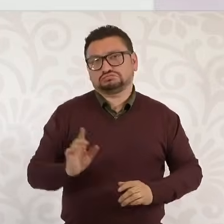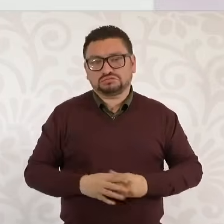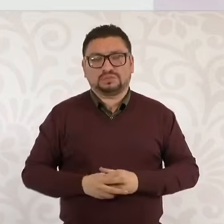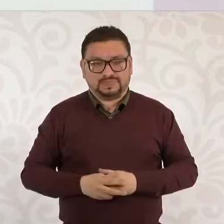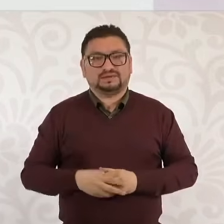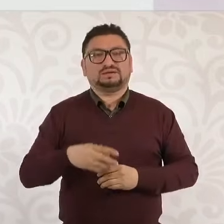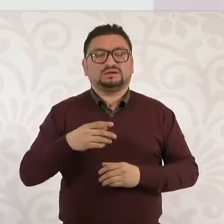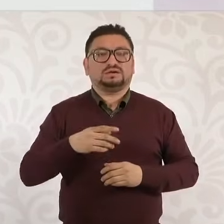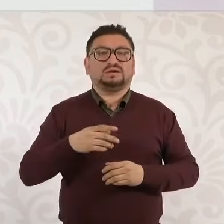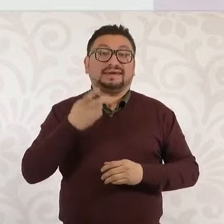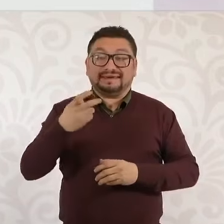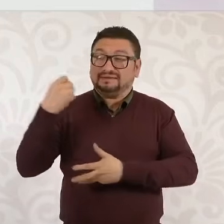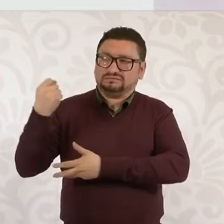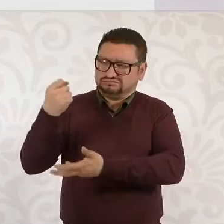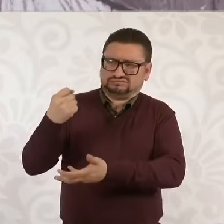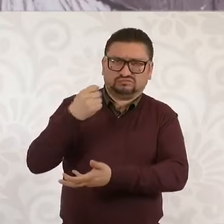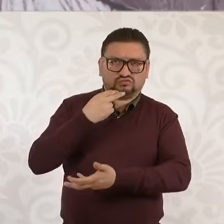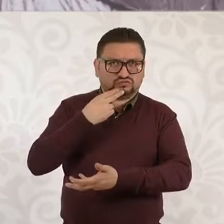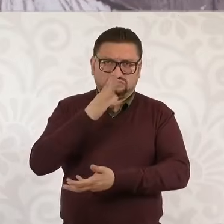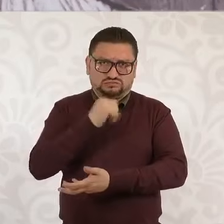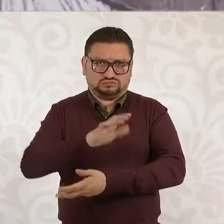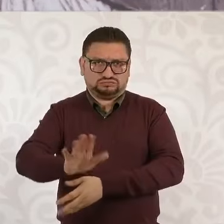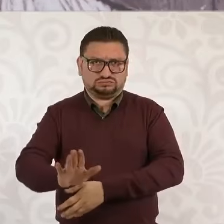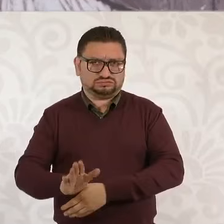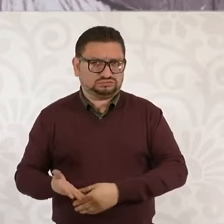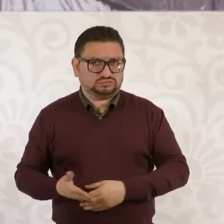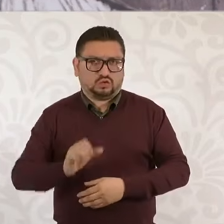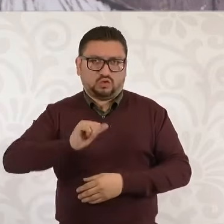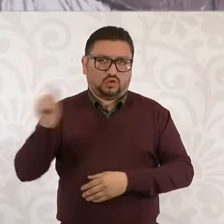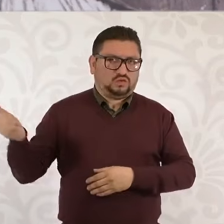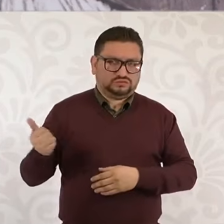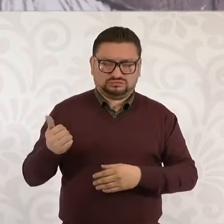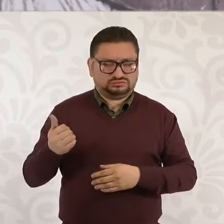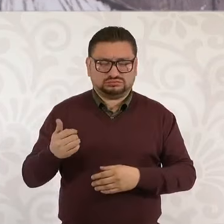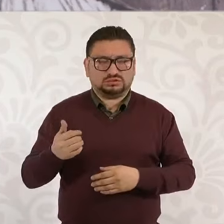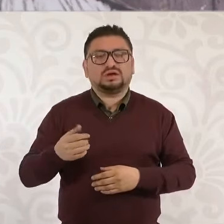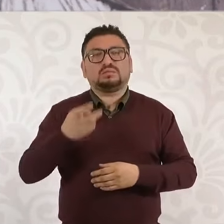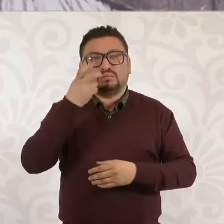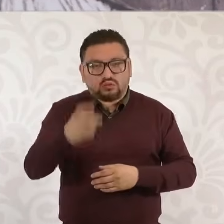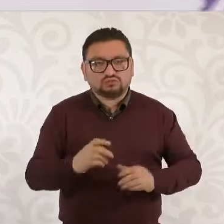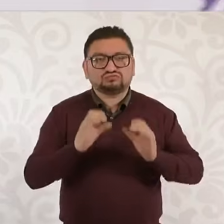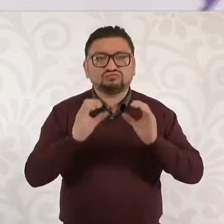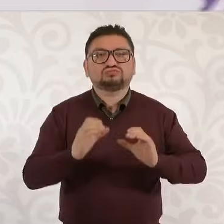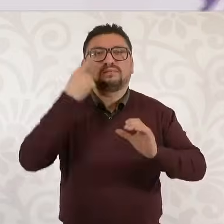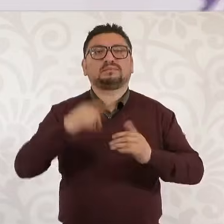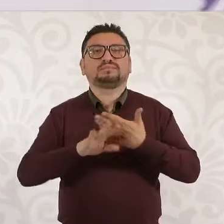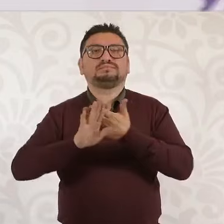Entonces, que ninguno de esos recursos se pueda utilizar. Entonces, estamos tomando medidas